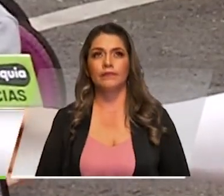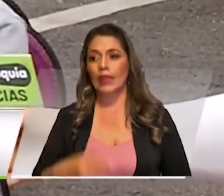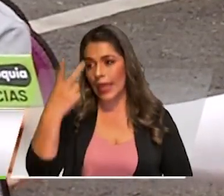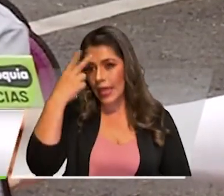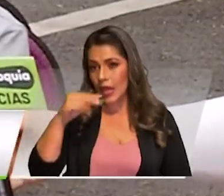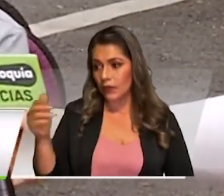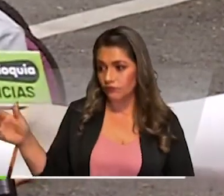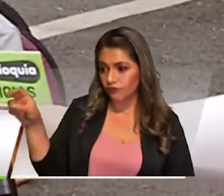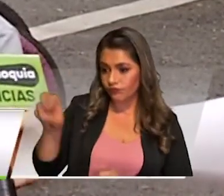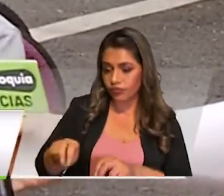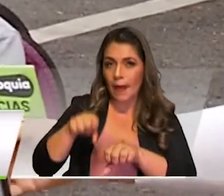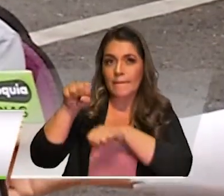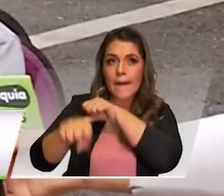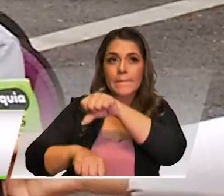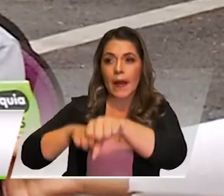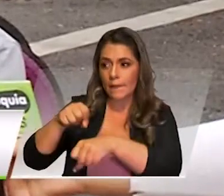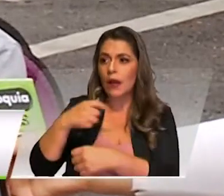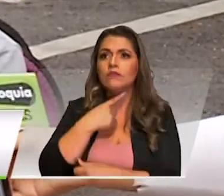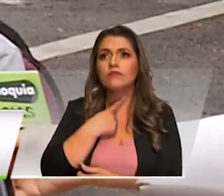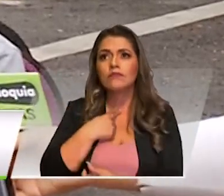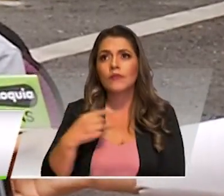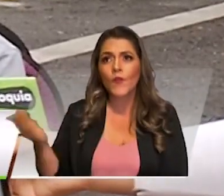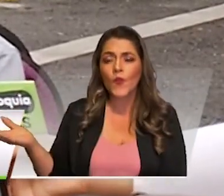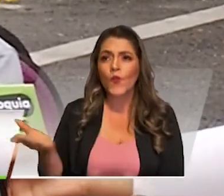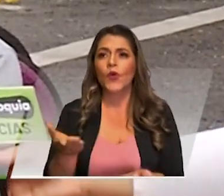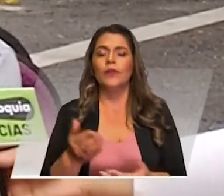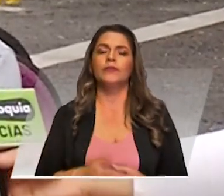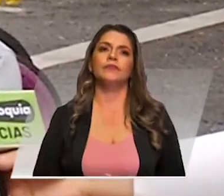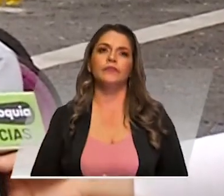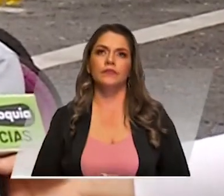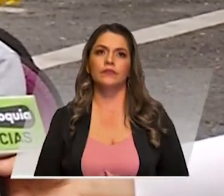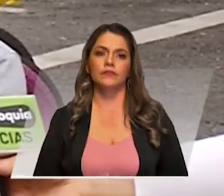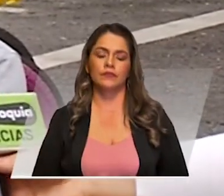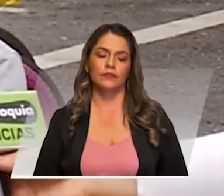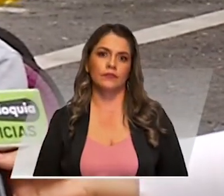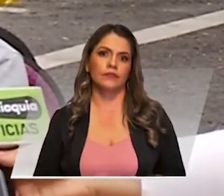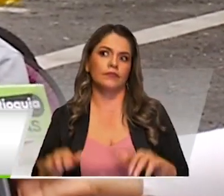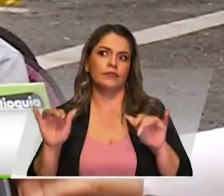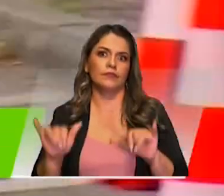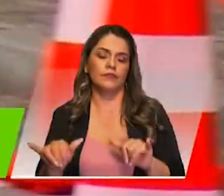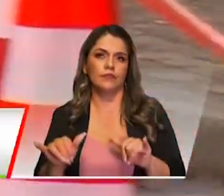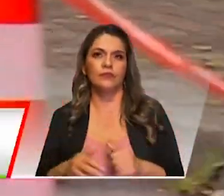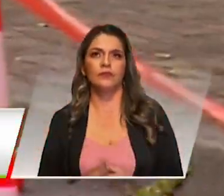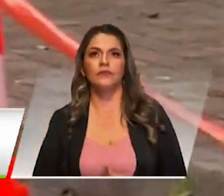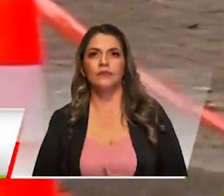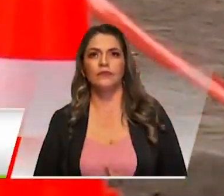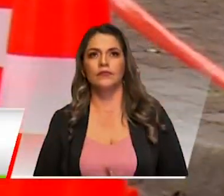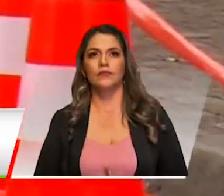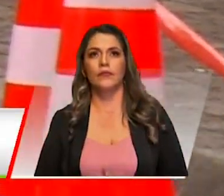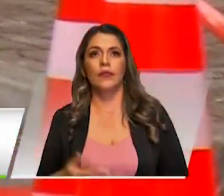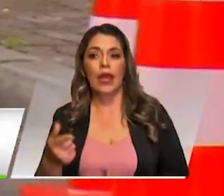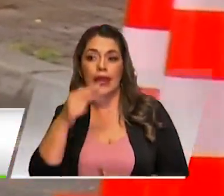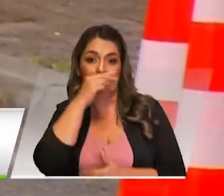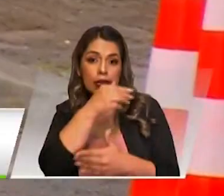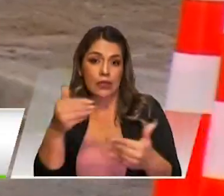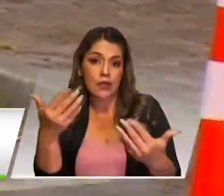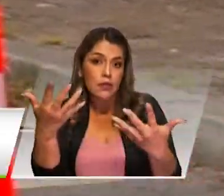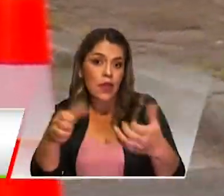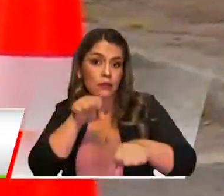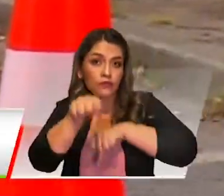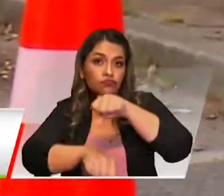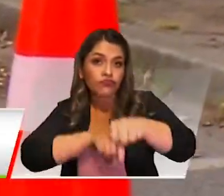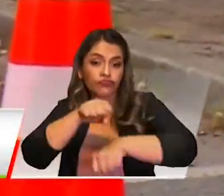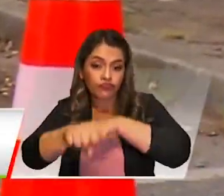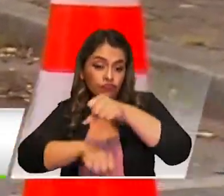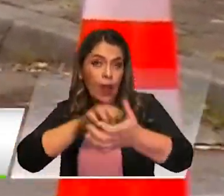espacio, están las bicicletas y me gusta traerlas porque quieren aprender a montar bicicleta